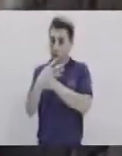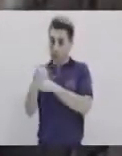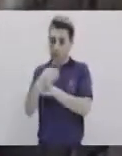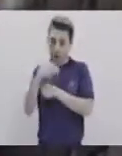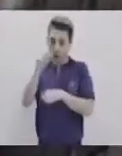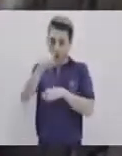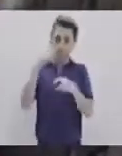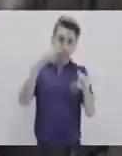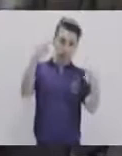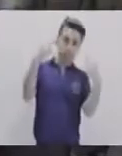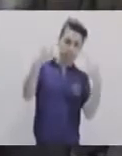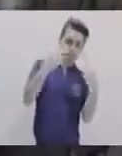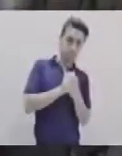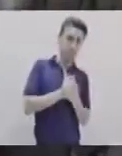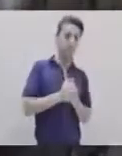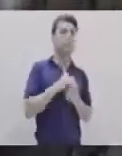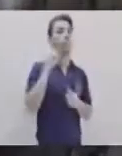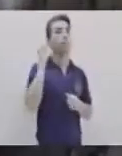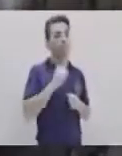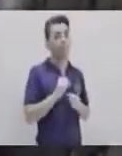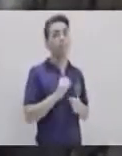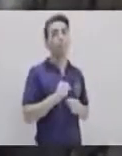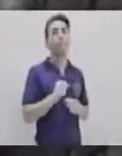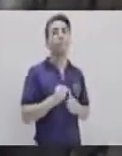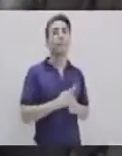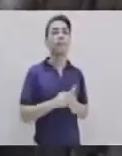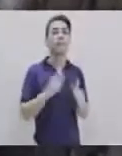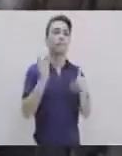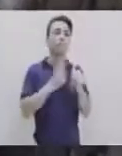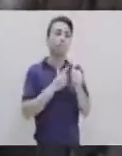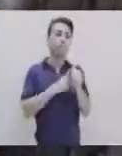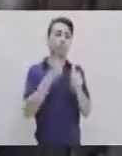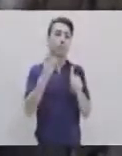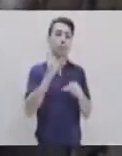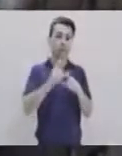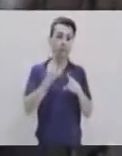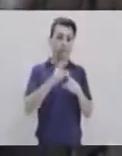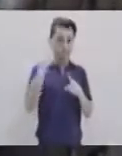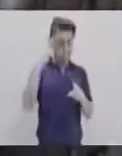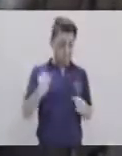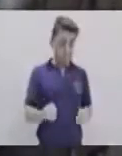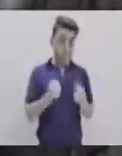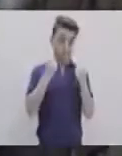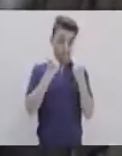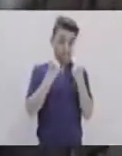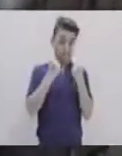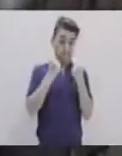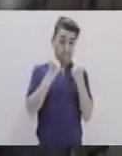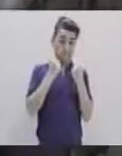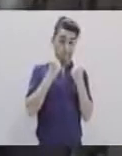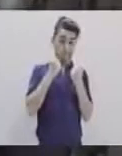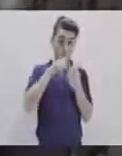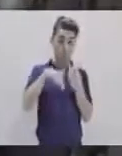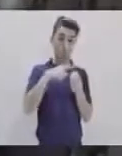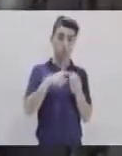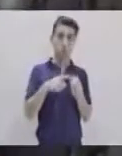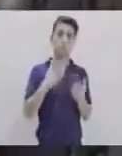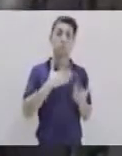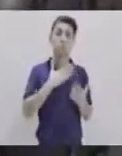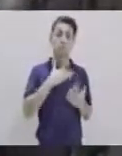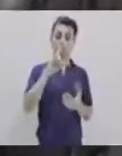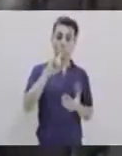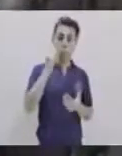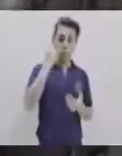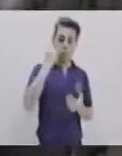casa? Muy bien, una de las cosas que te van a fortalecer en tu familia es la unidad, el poder